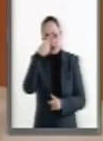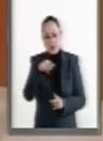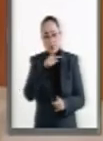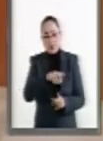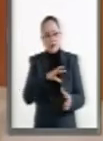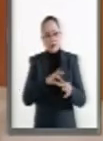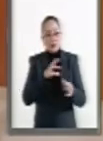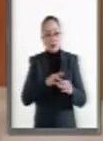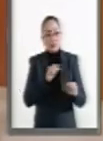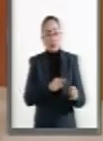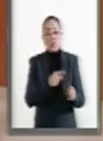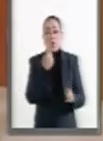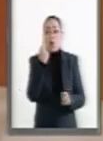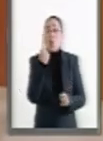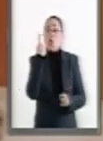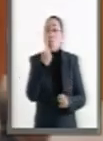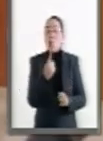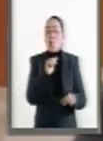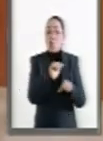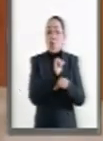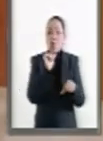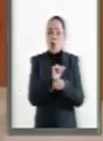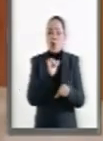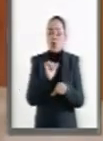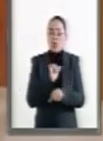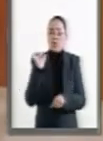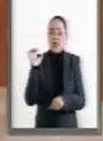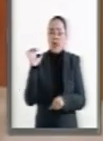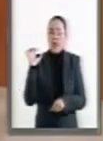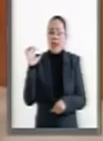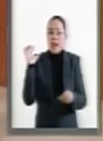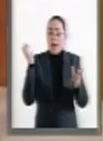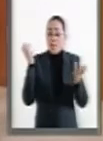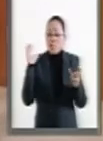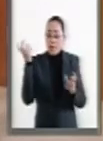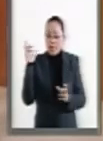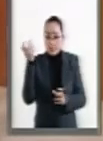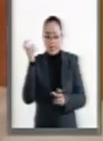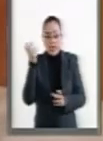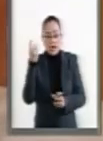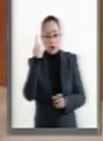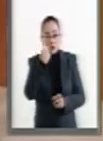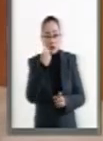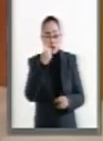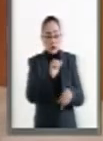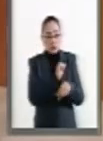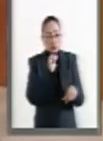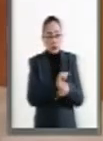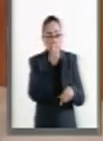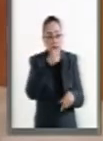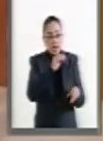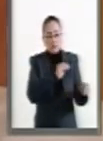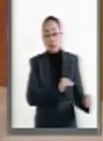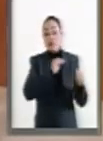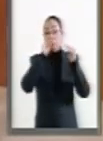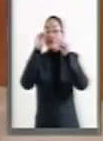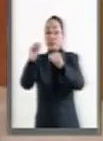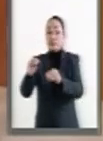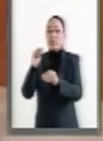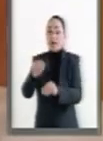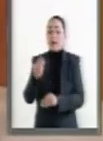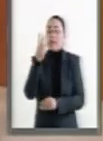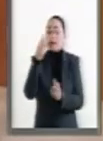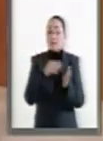movilización de una unidad, esto es de una ambulancia, tiene un costo aproximado de 3.500